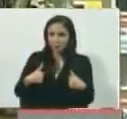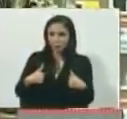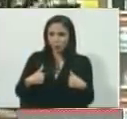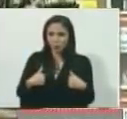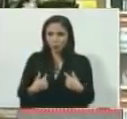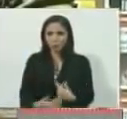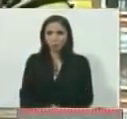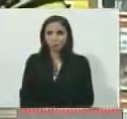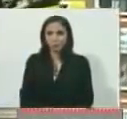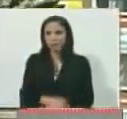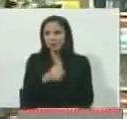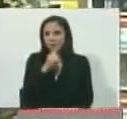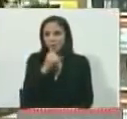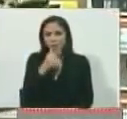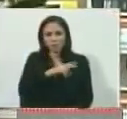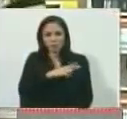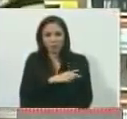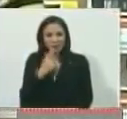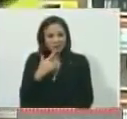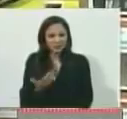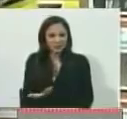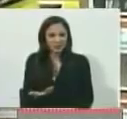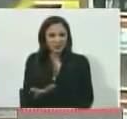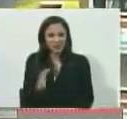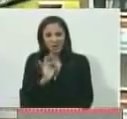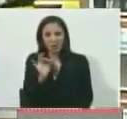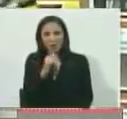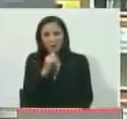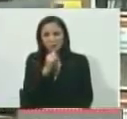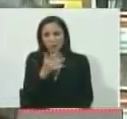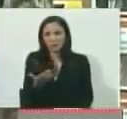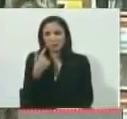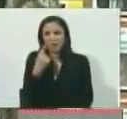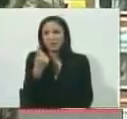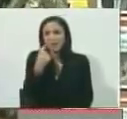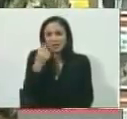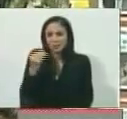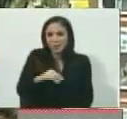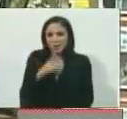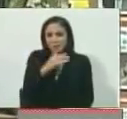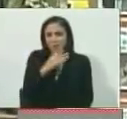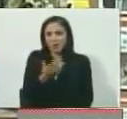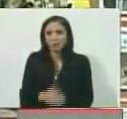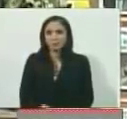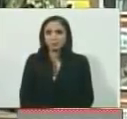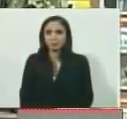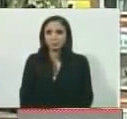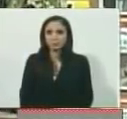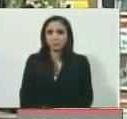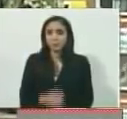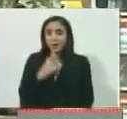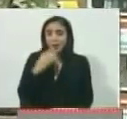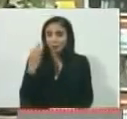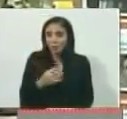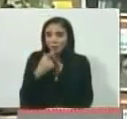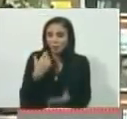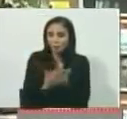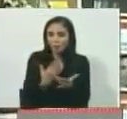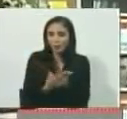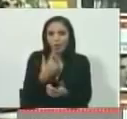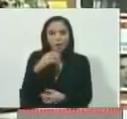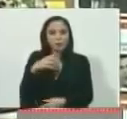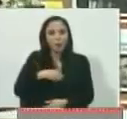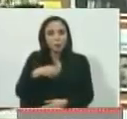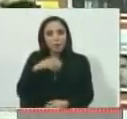pasando información, en verdad, no me hace falta, que no tengan confirmada. No pueden pasarle